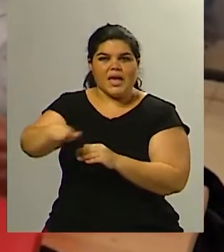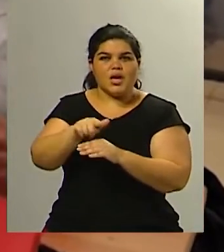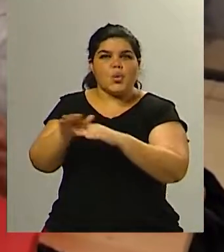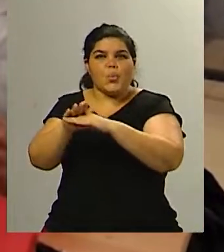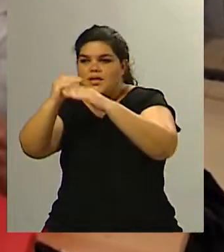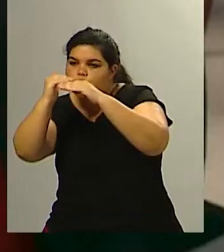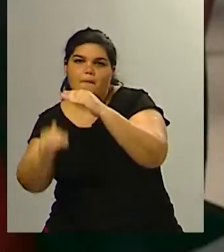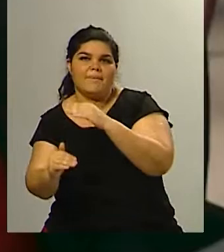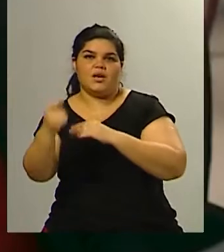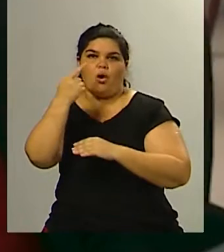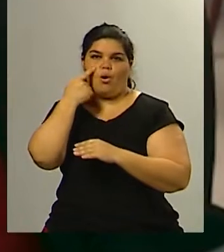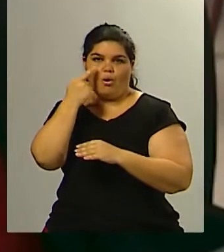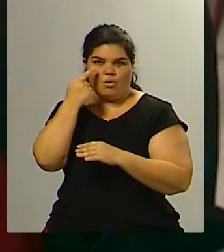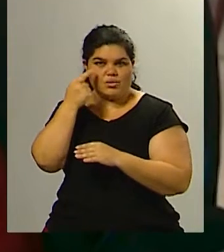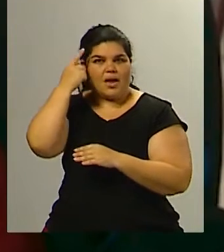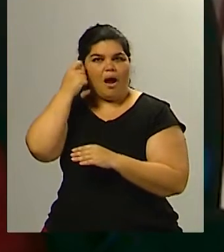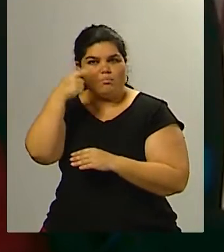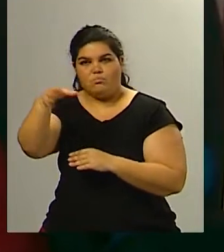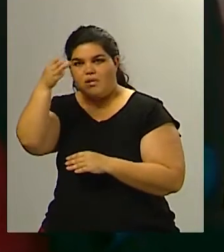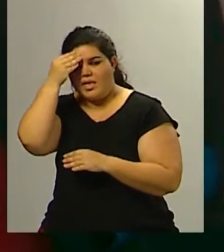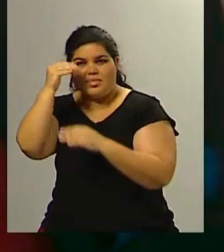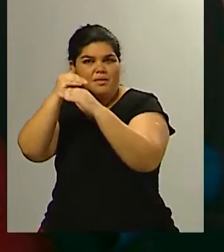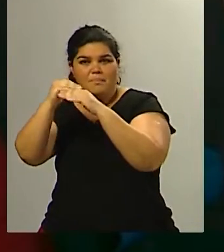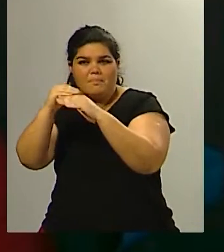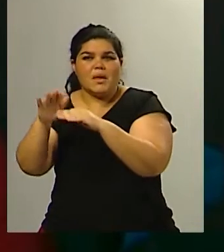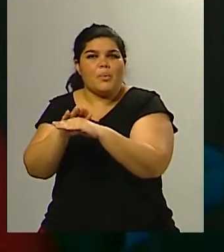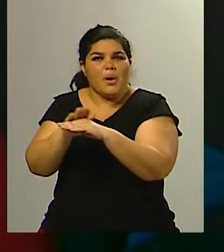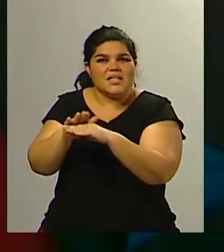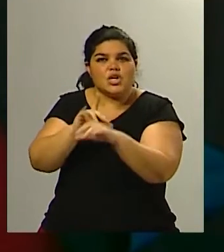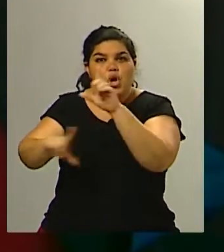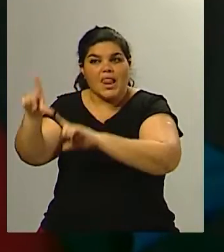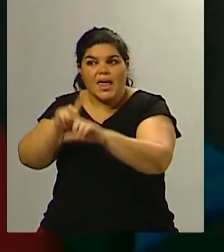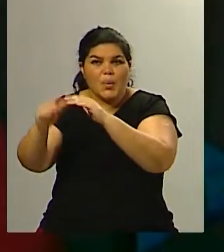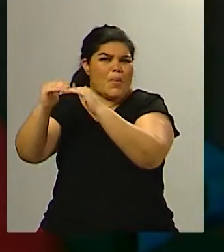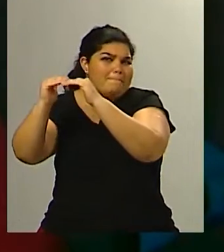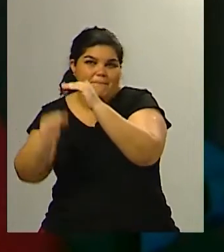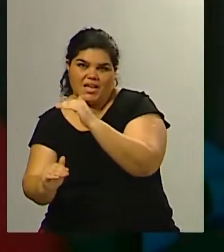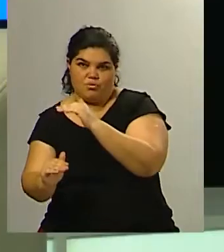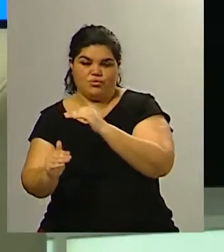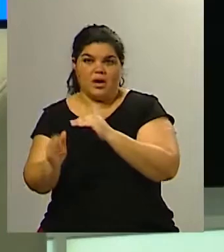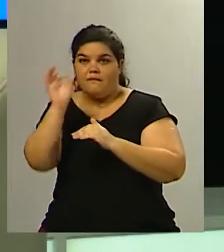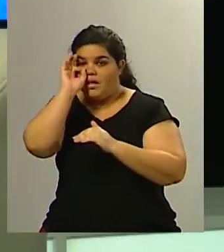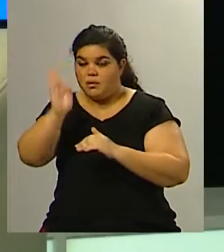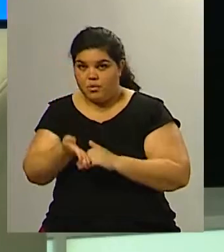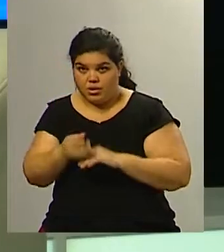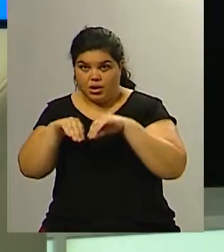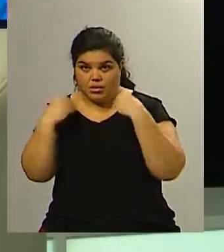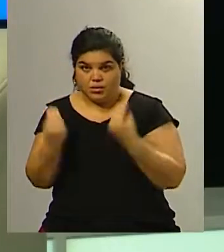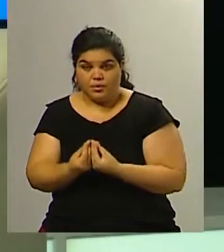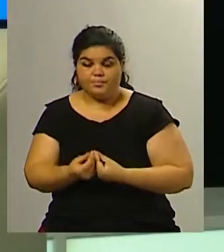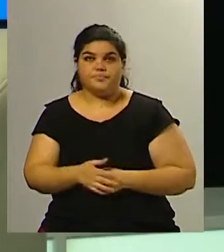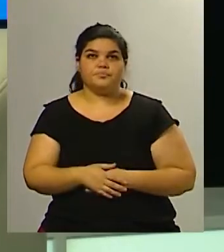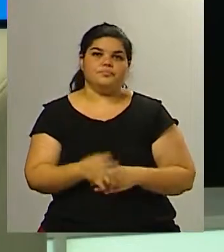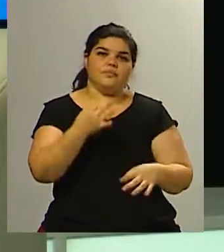20% de los estudiantes que se encontraban por debajo del nivel básico en el área de lengua, ¿no? Y en secundaria